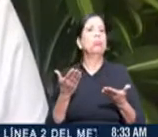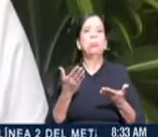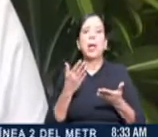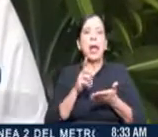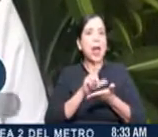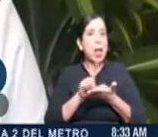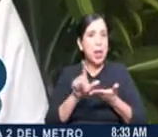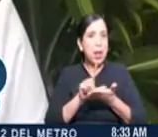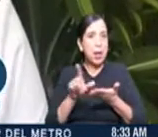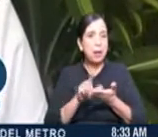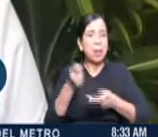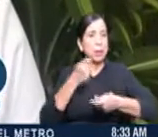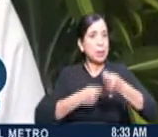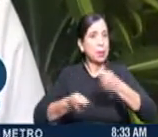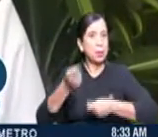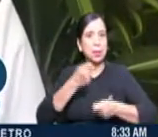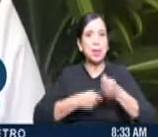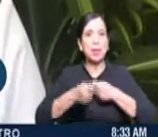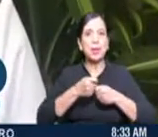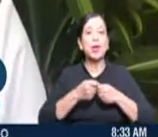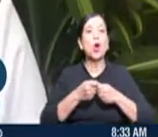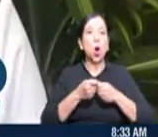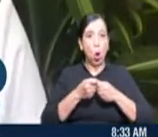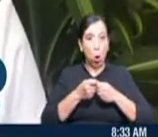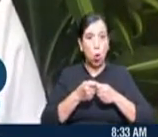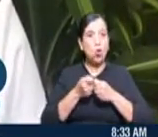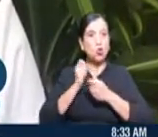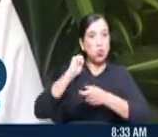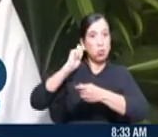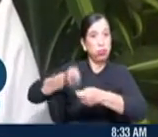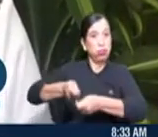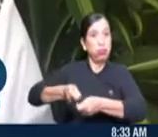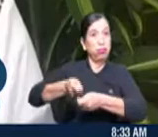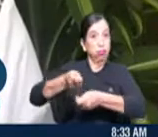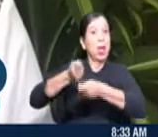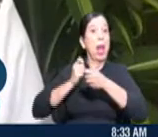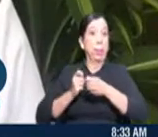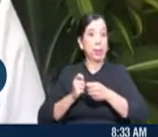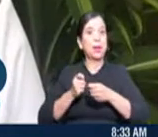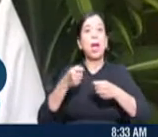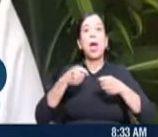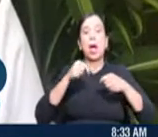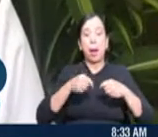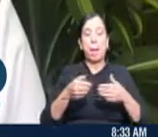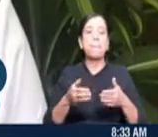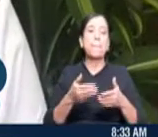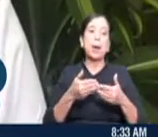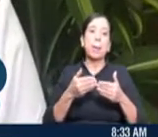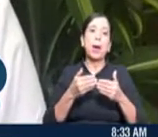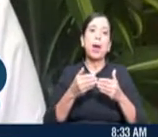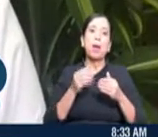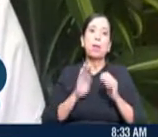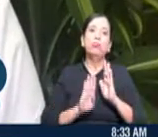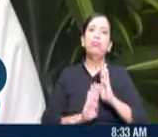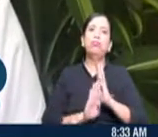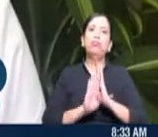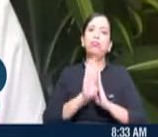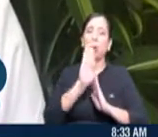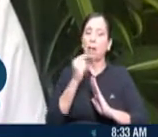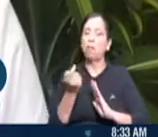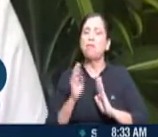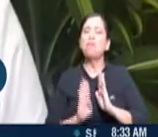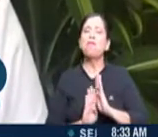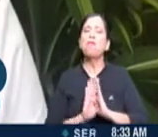es que este negocio, la acuicultura en Panamá, está todavía por crecer muchísimo.